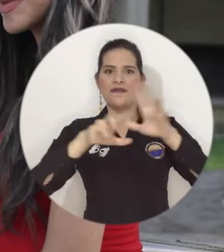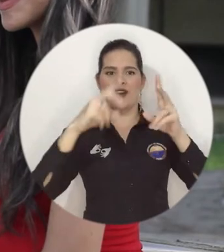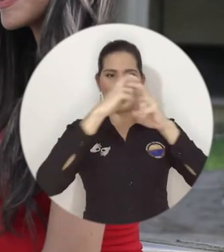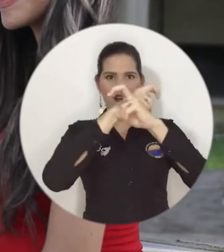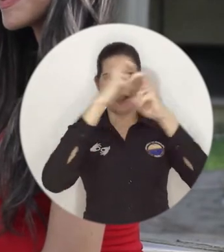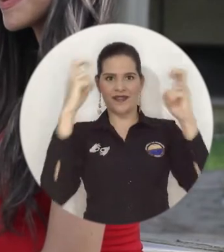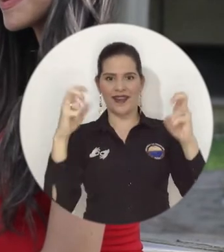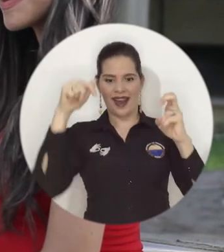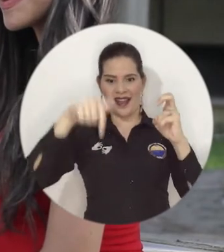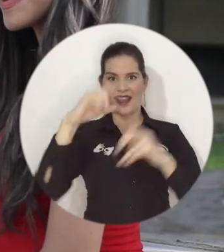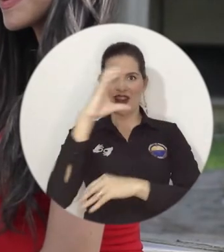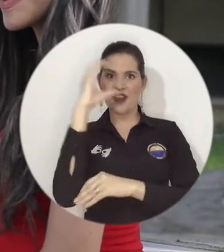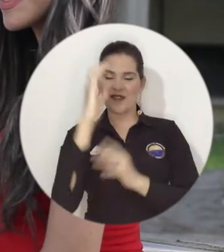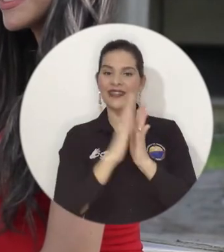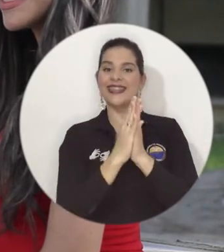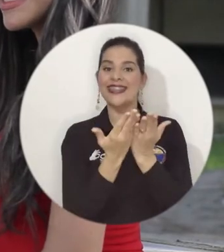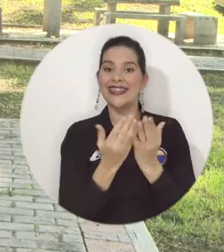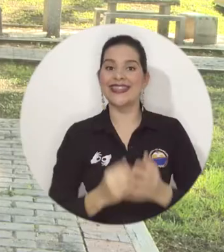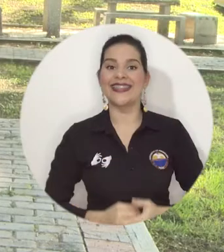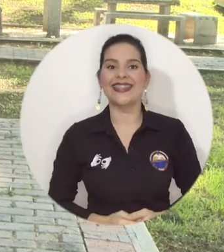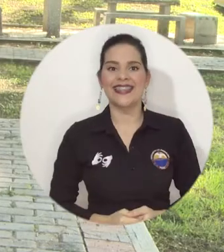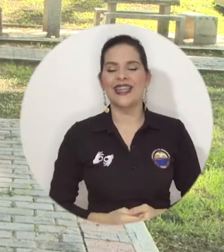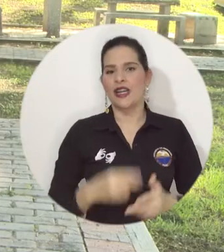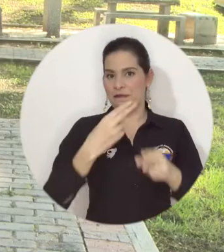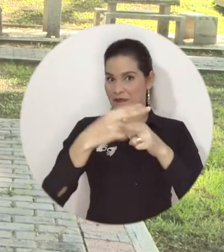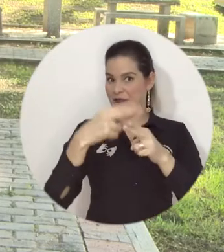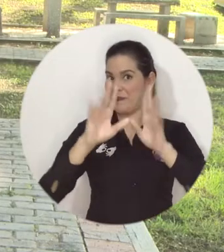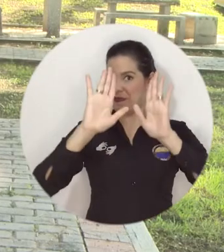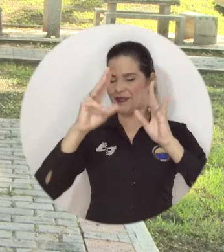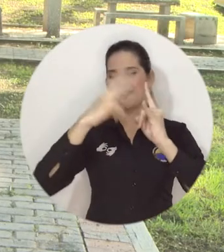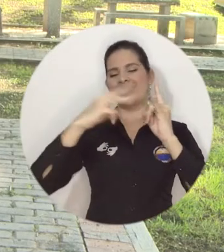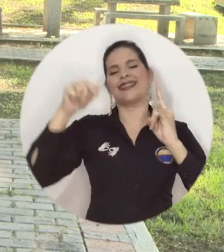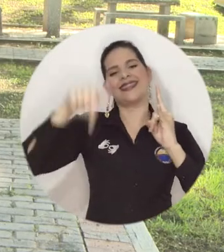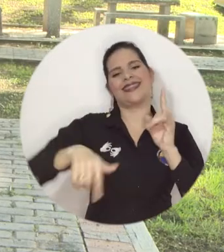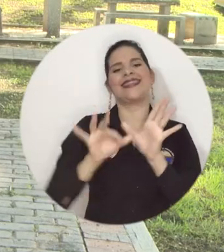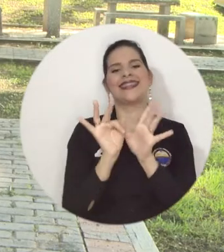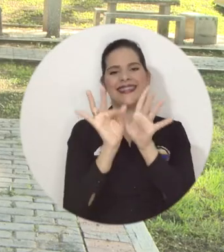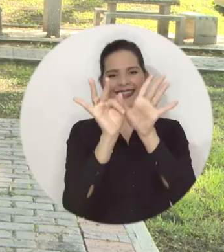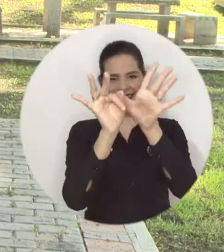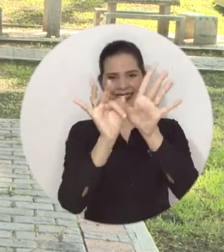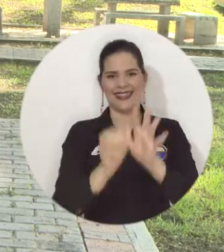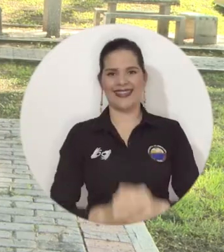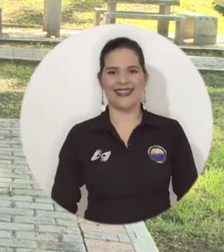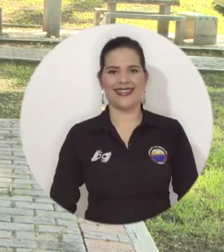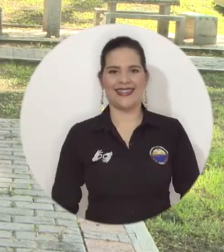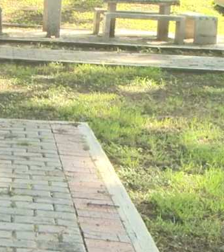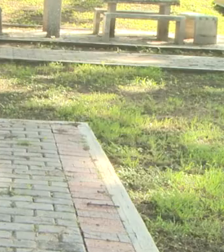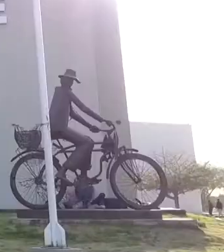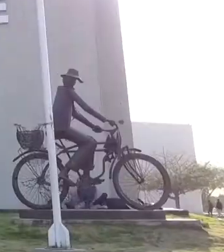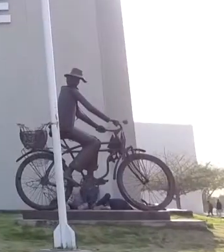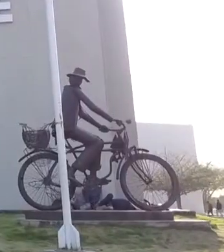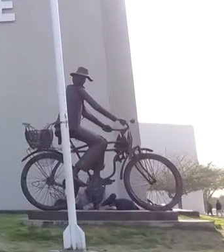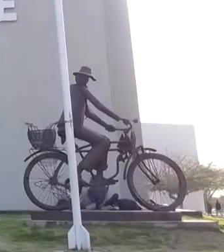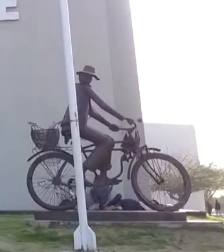Unimagdalena en ferias literarias del país. Ya regresamos con más sobre Unimagdalena aquí en el Campus TV.